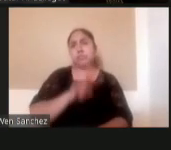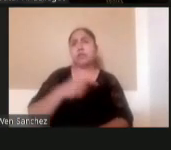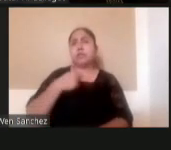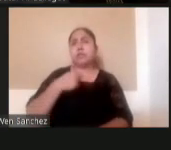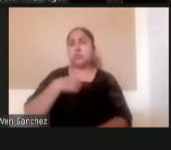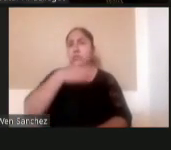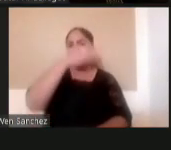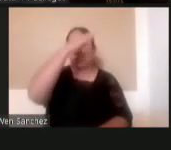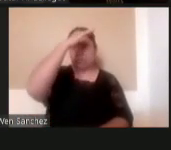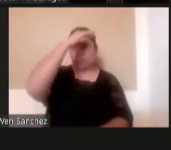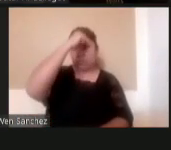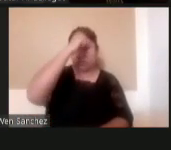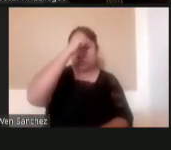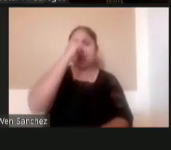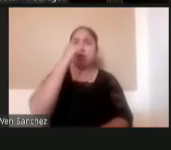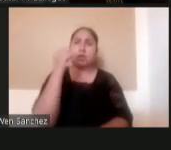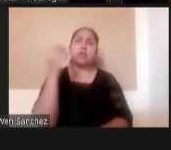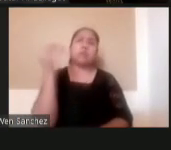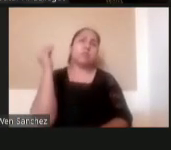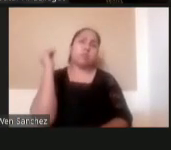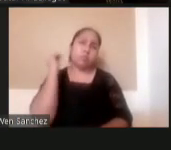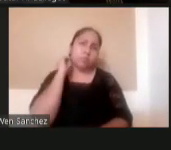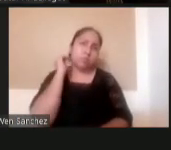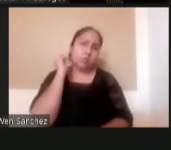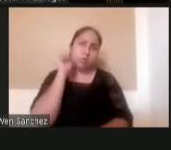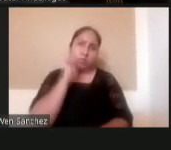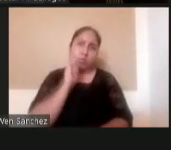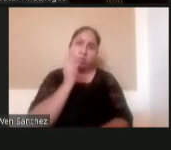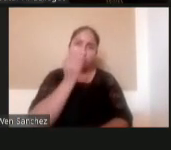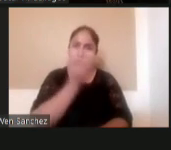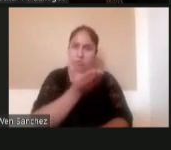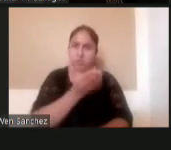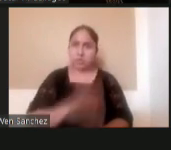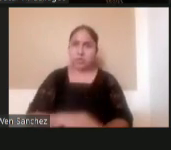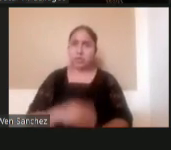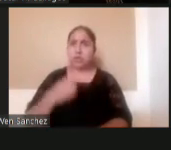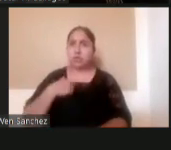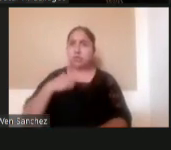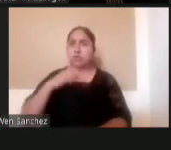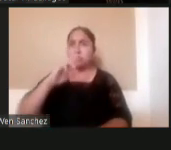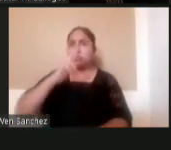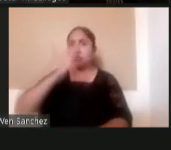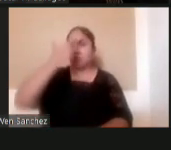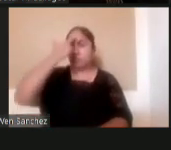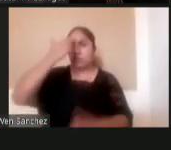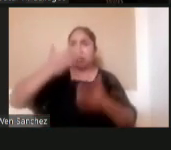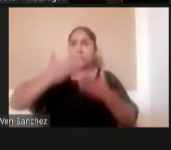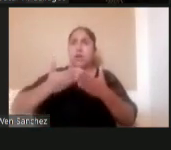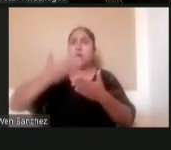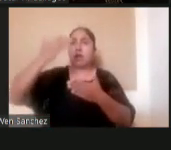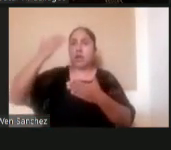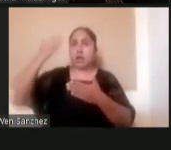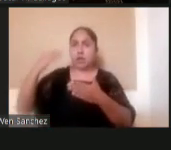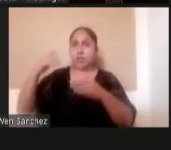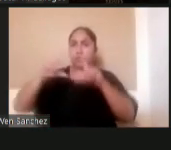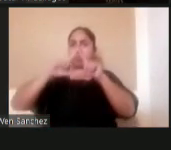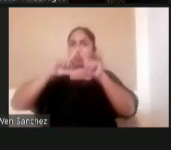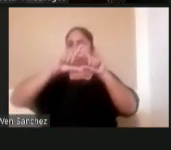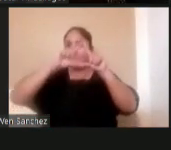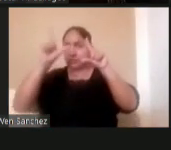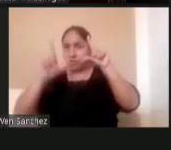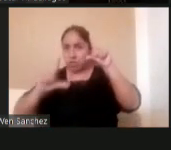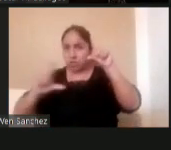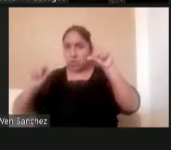tiempos inéditos. Nunca nos habían gobernado personas tan incompetentes a nivel federal. Eso para mí ciertamente